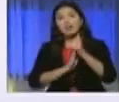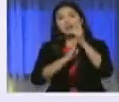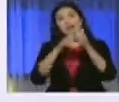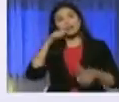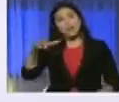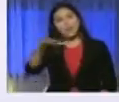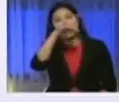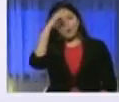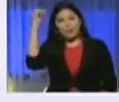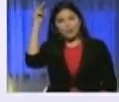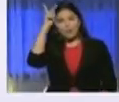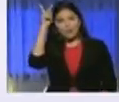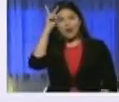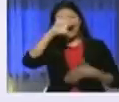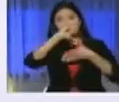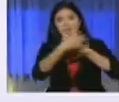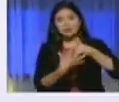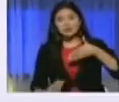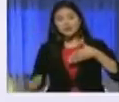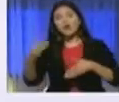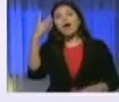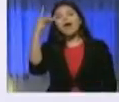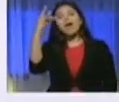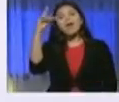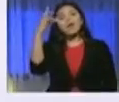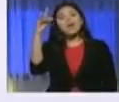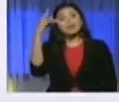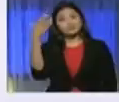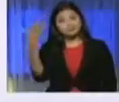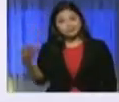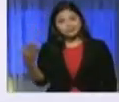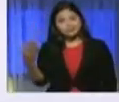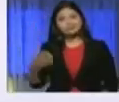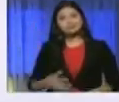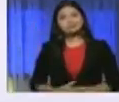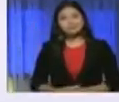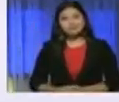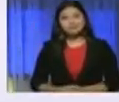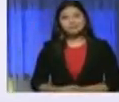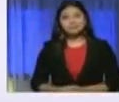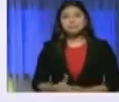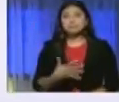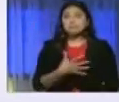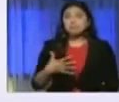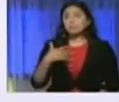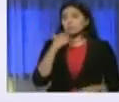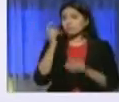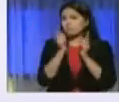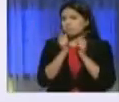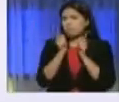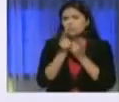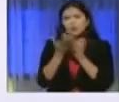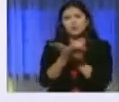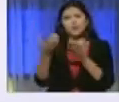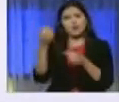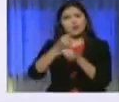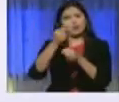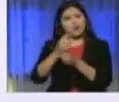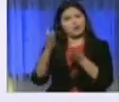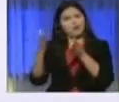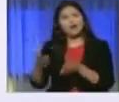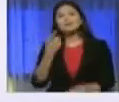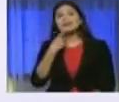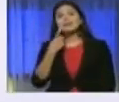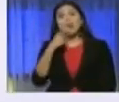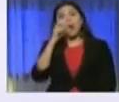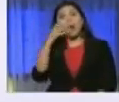pueblos del sur, Evo Morales Ayma y Bolivia. Así que, bueno, yo quisiera algún comentario de la clase obrera. ¿Qué dice